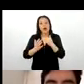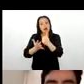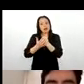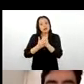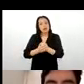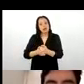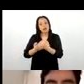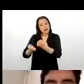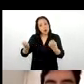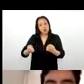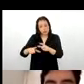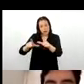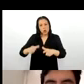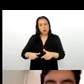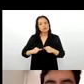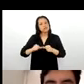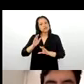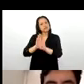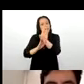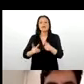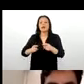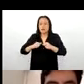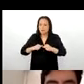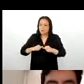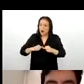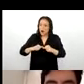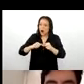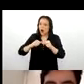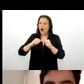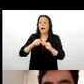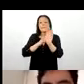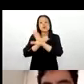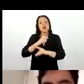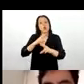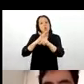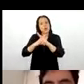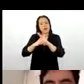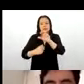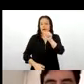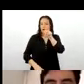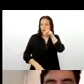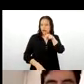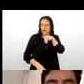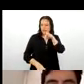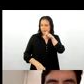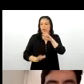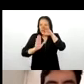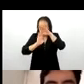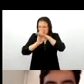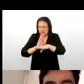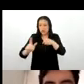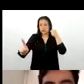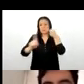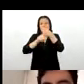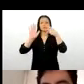economía y mantener justamente la conservación de las ANPs y reduciendo los posibles impactos